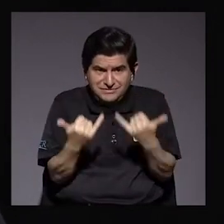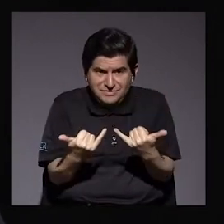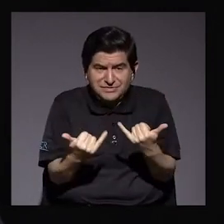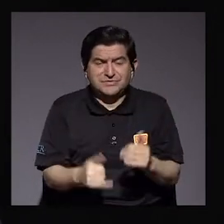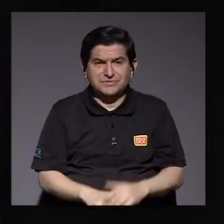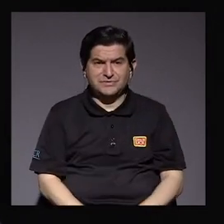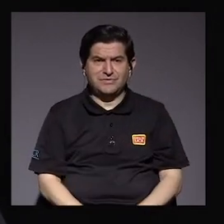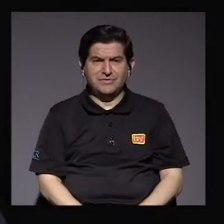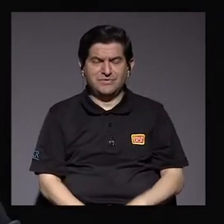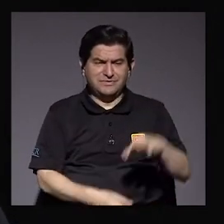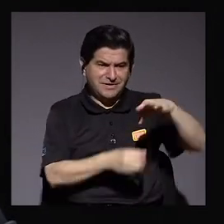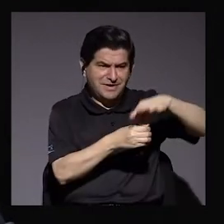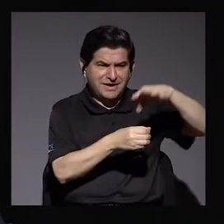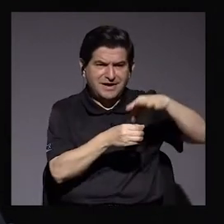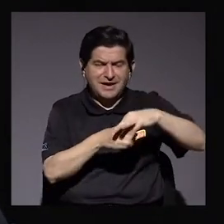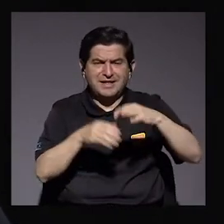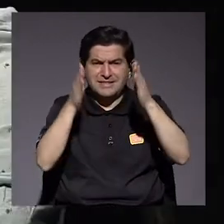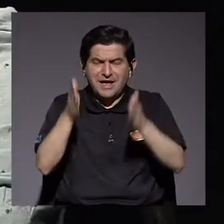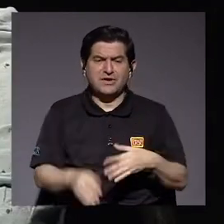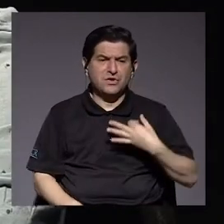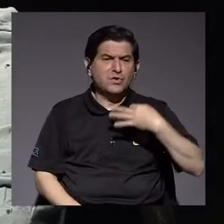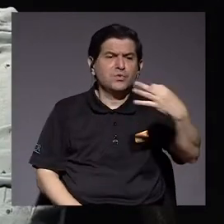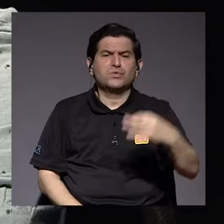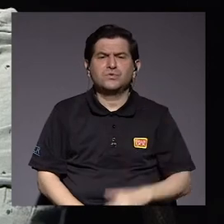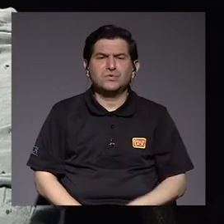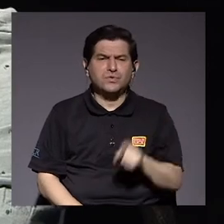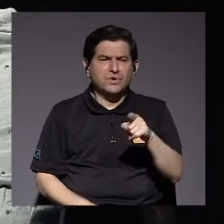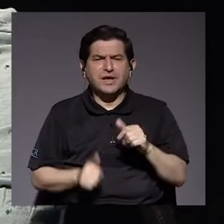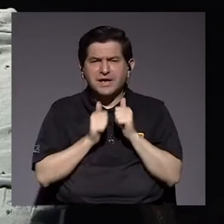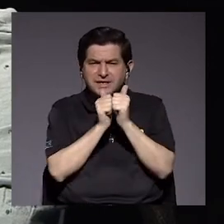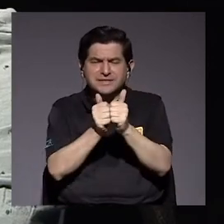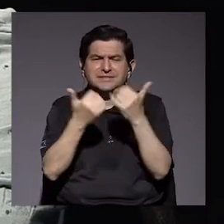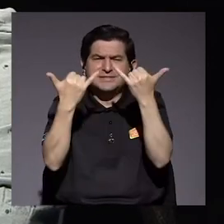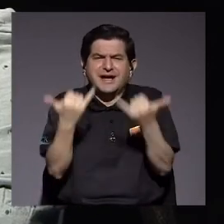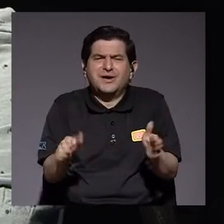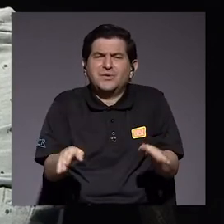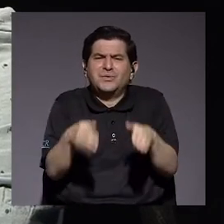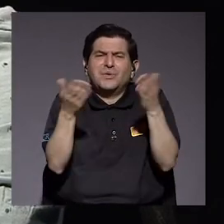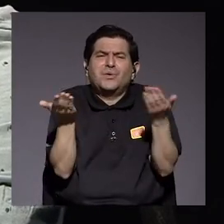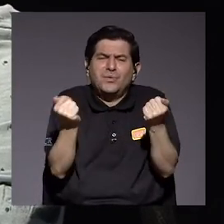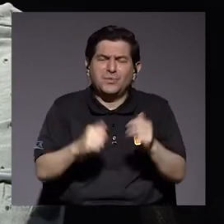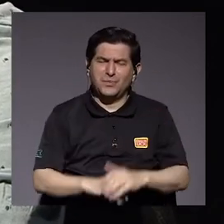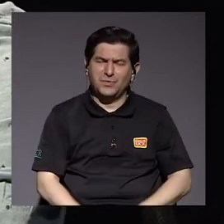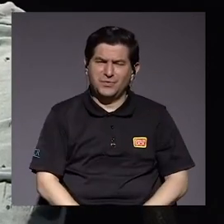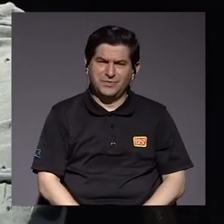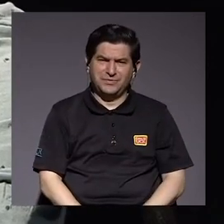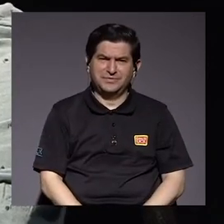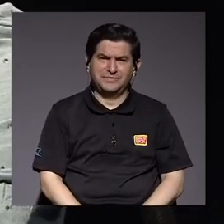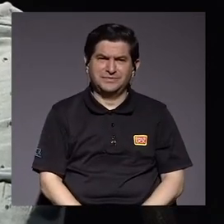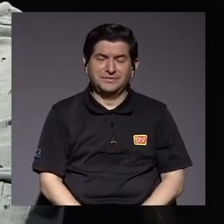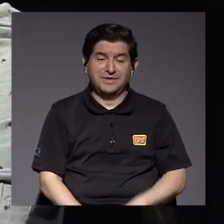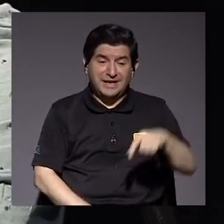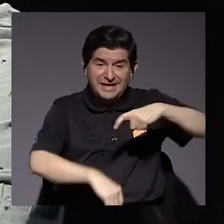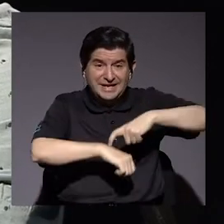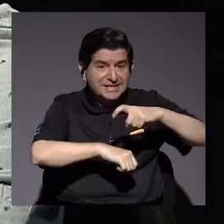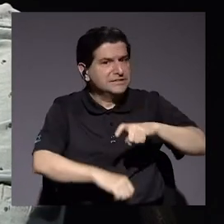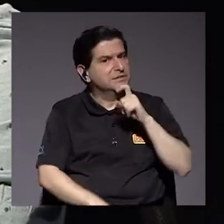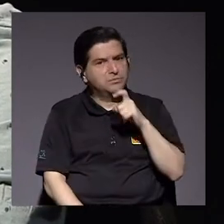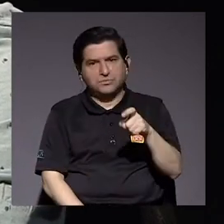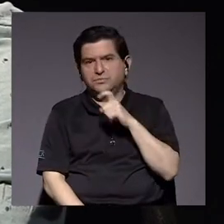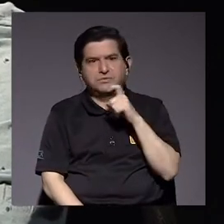la situación del agricultor día a día. ¿Cómo poder dar ese acompañamiento en estos tiempos, don Néstor? En estos tiempos es